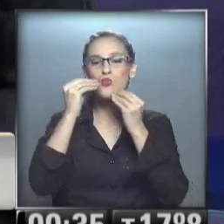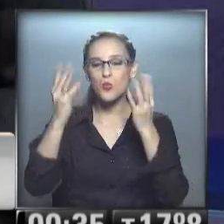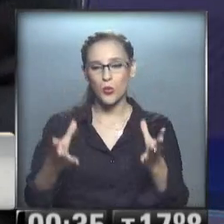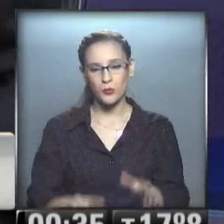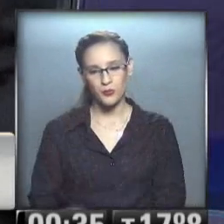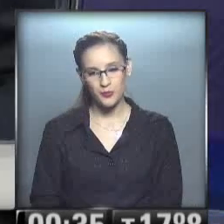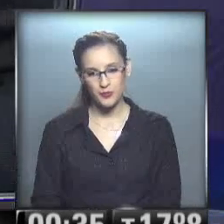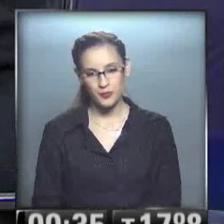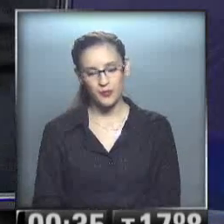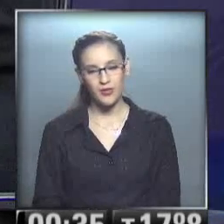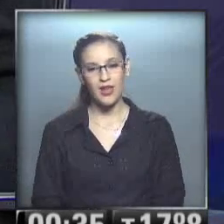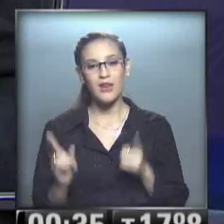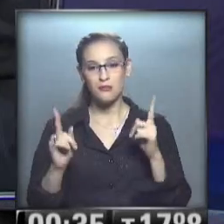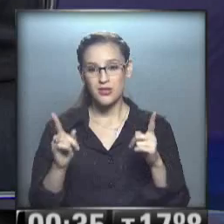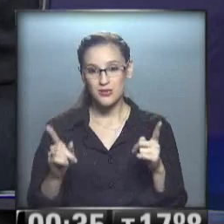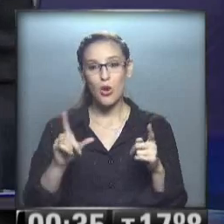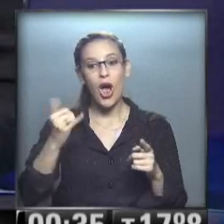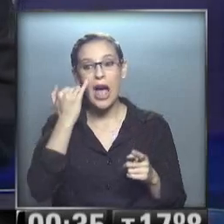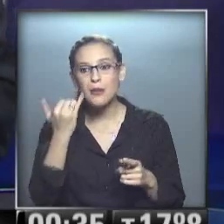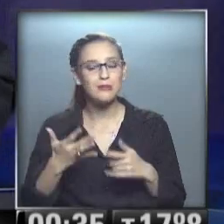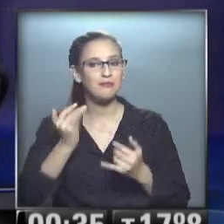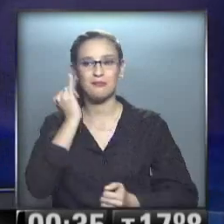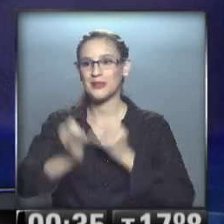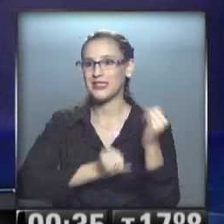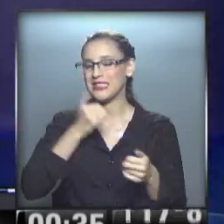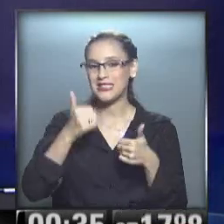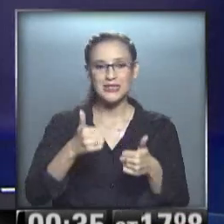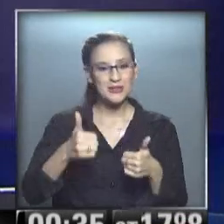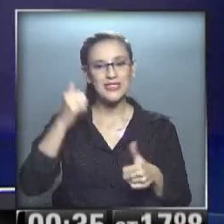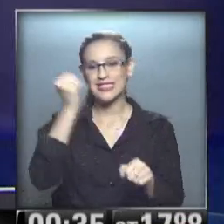Allí estaba, la verdad, dicho. Entonces, impecable como siempre su crónica.